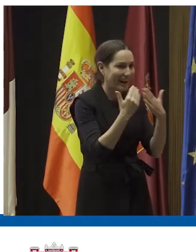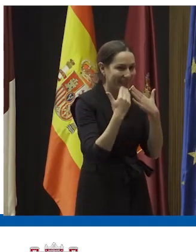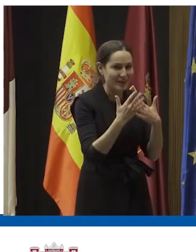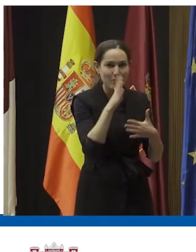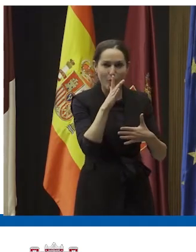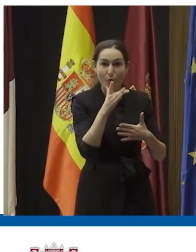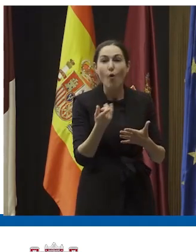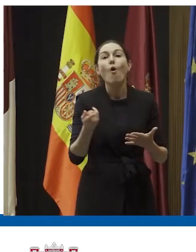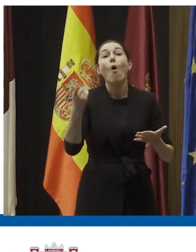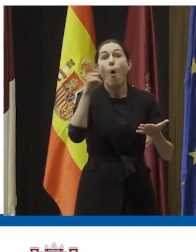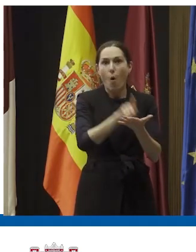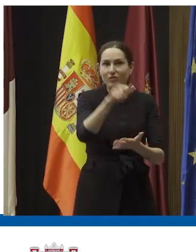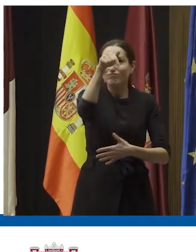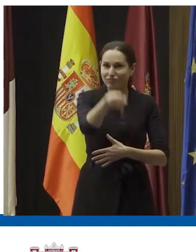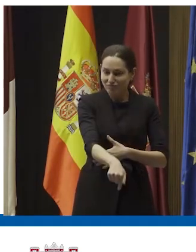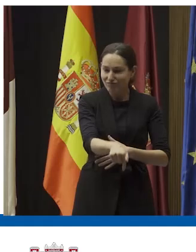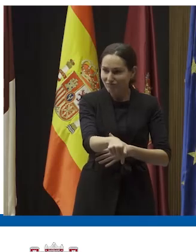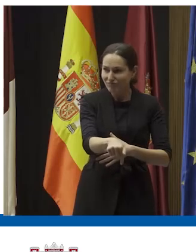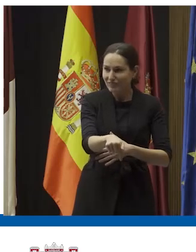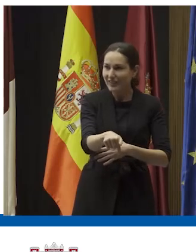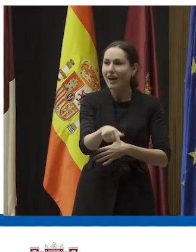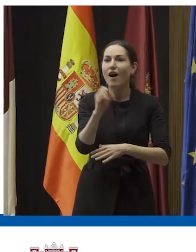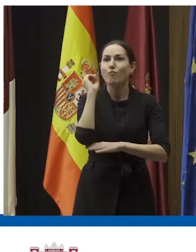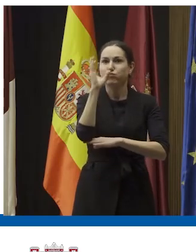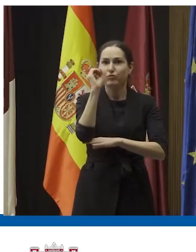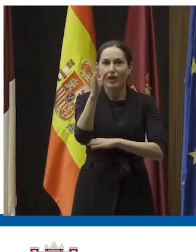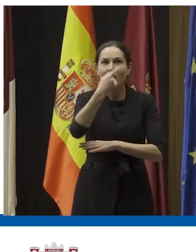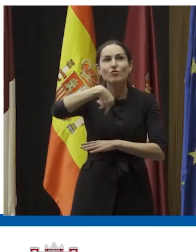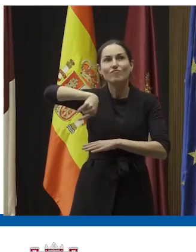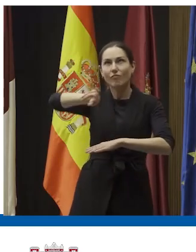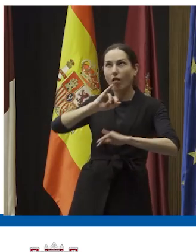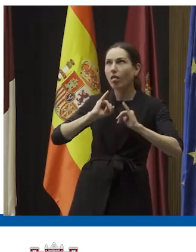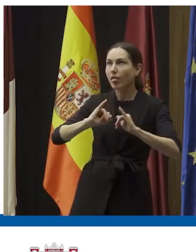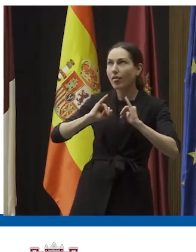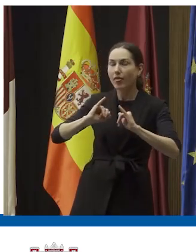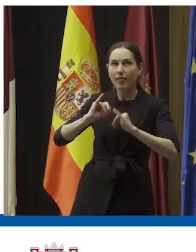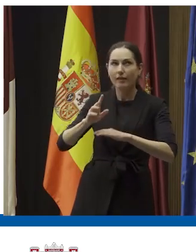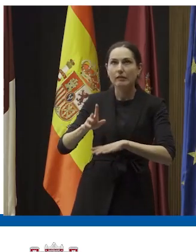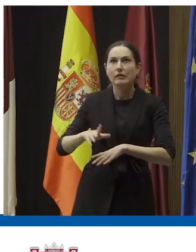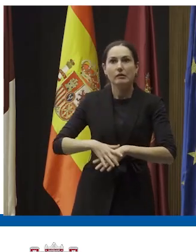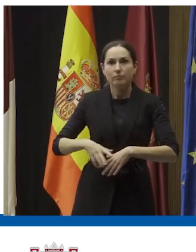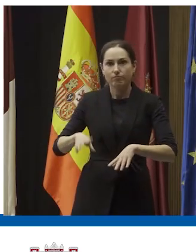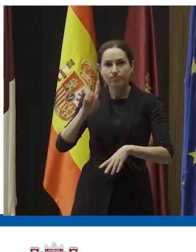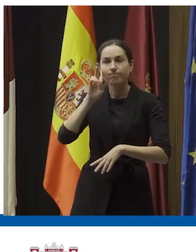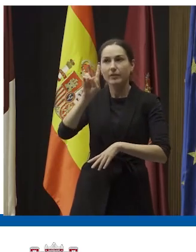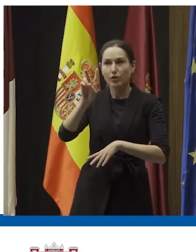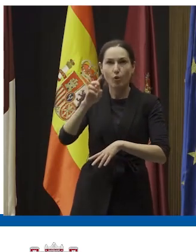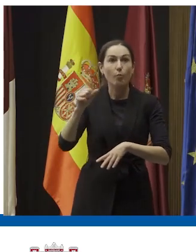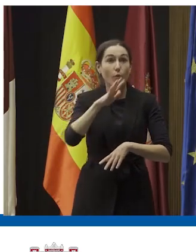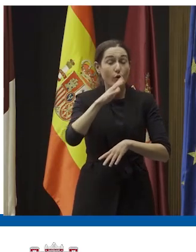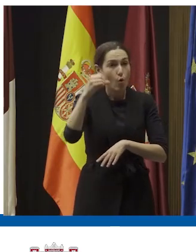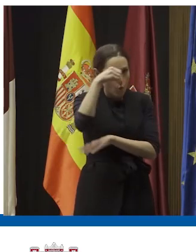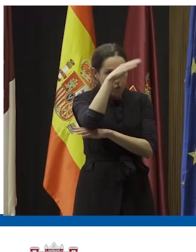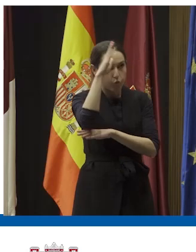más nos dedique su tiempo y que nosotros podamos disfrutar de todos sus conocimientos y de su